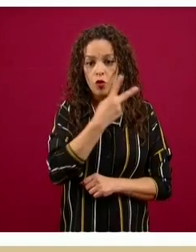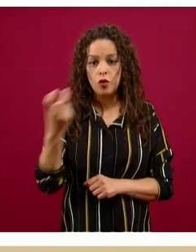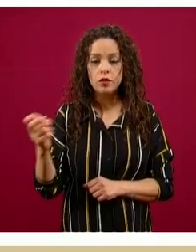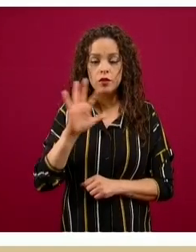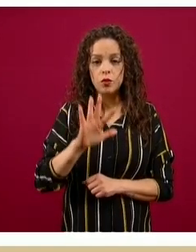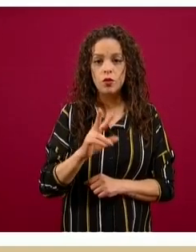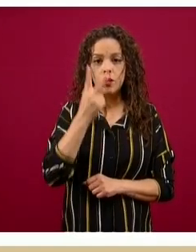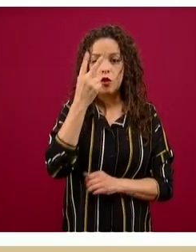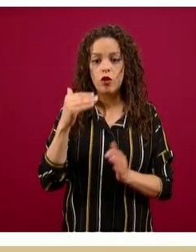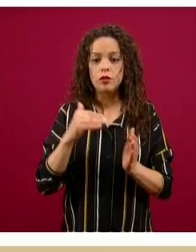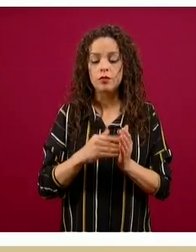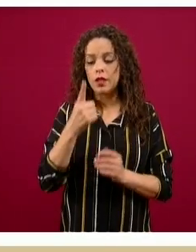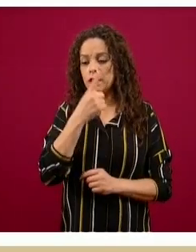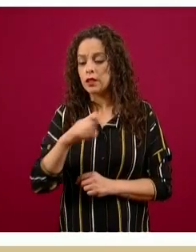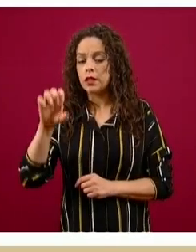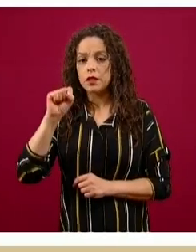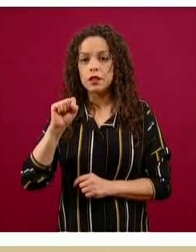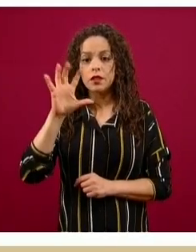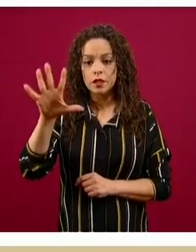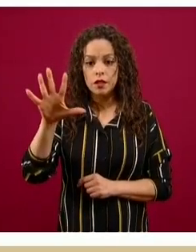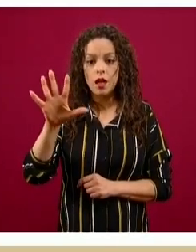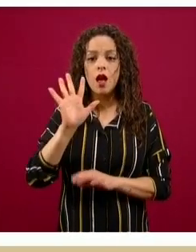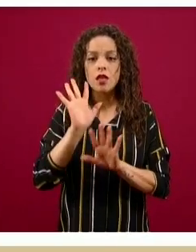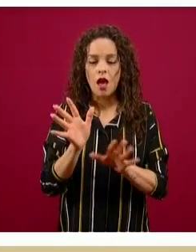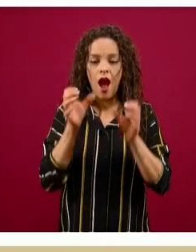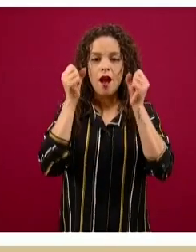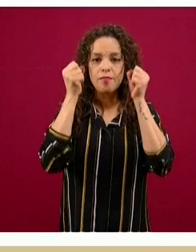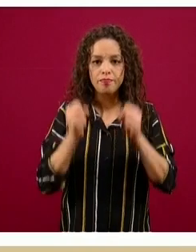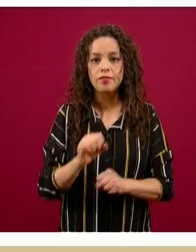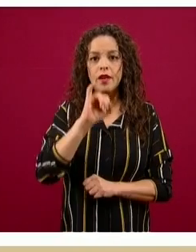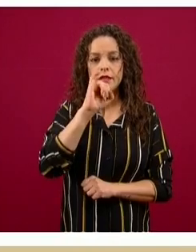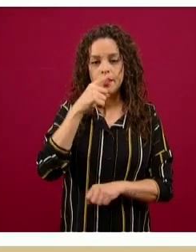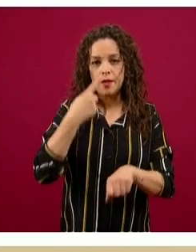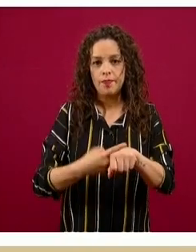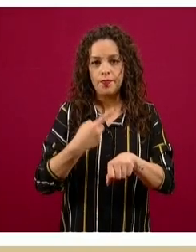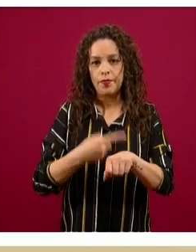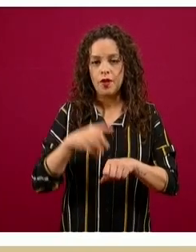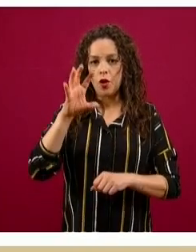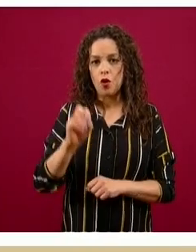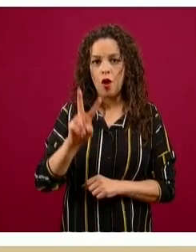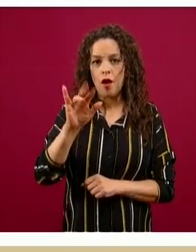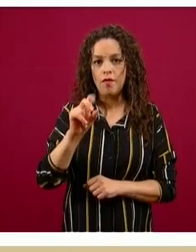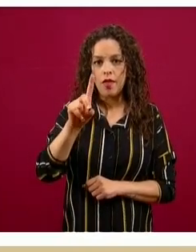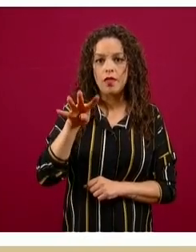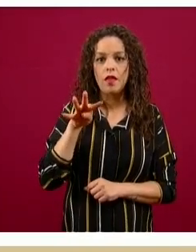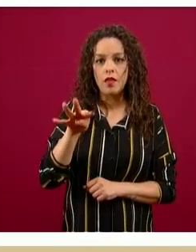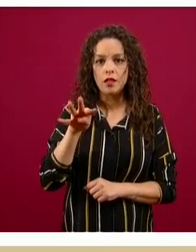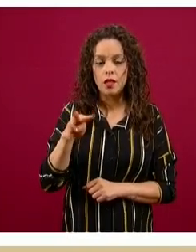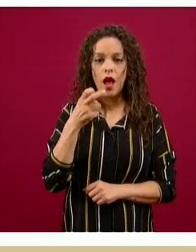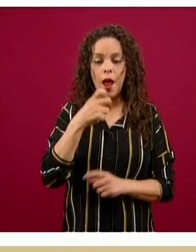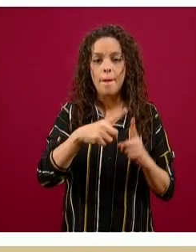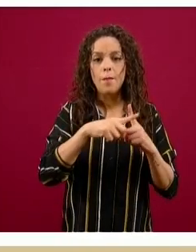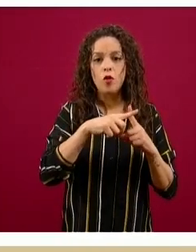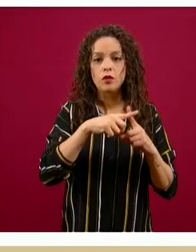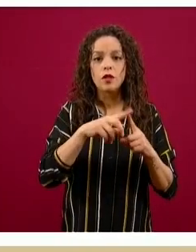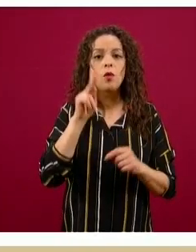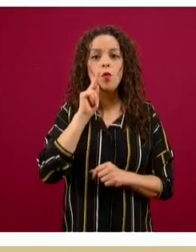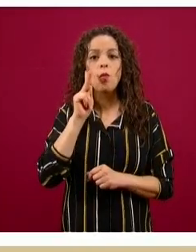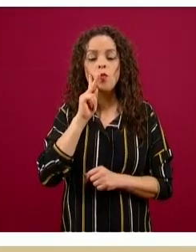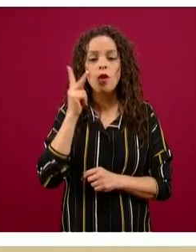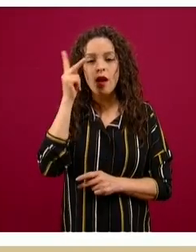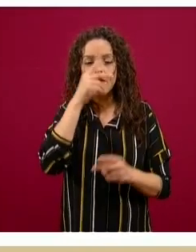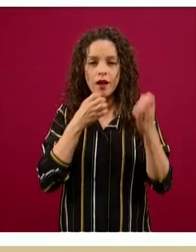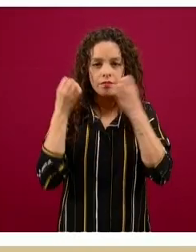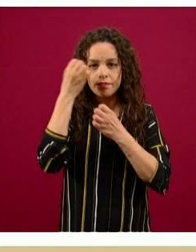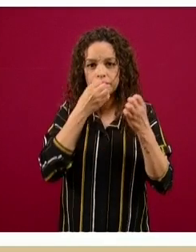252.165 se han confirmado hasta el momento para COVID-19, dando positivas a la prueba del virus SARS-CoV-2,